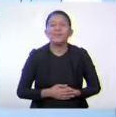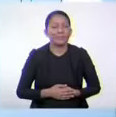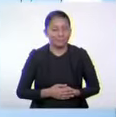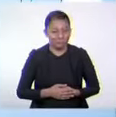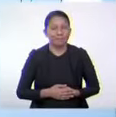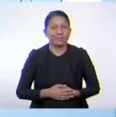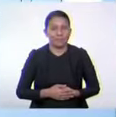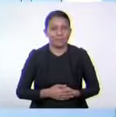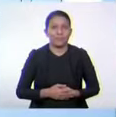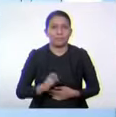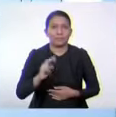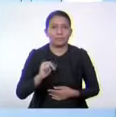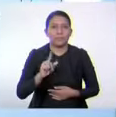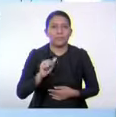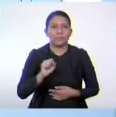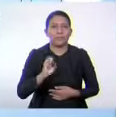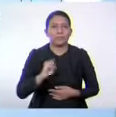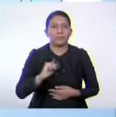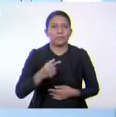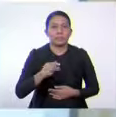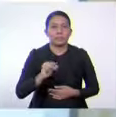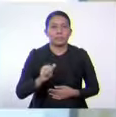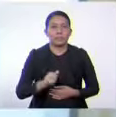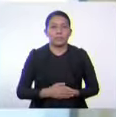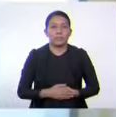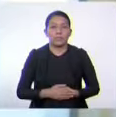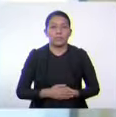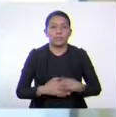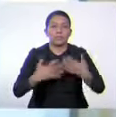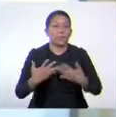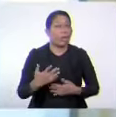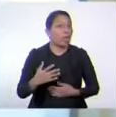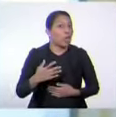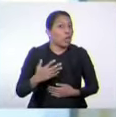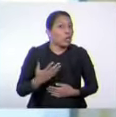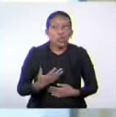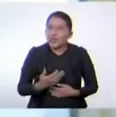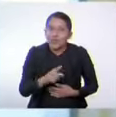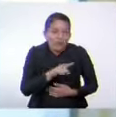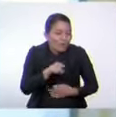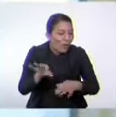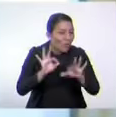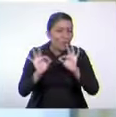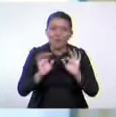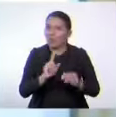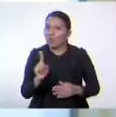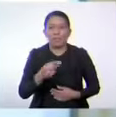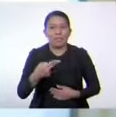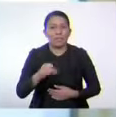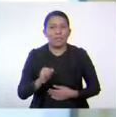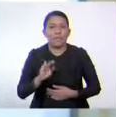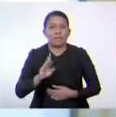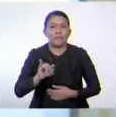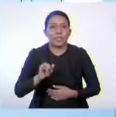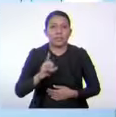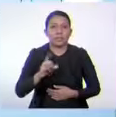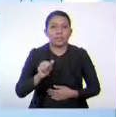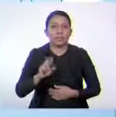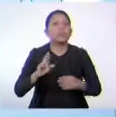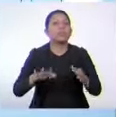Correcto, enlaces sigma. Y los que no se hibridaban, ¿cómo les